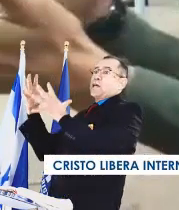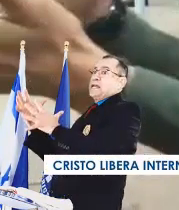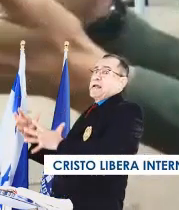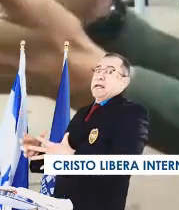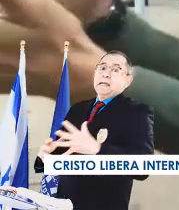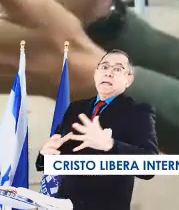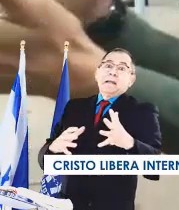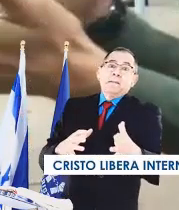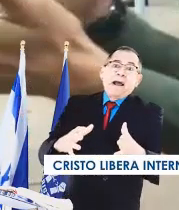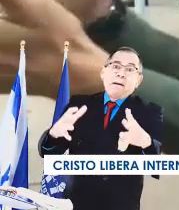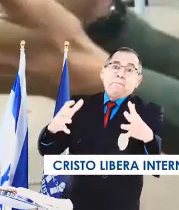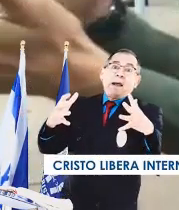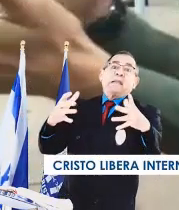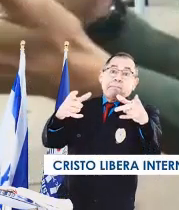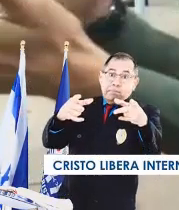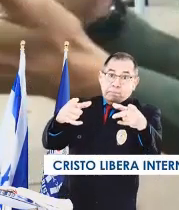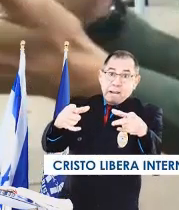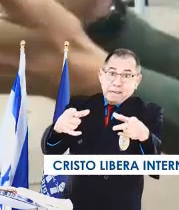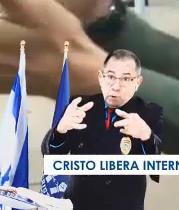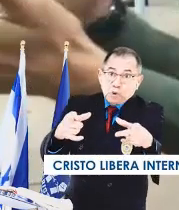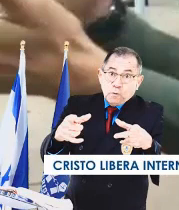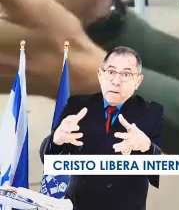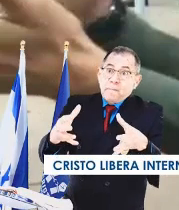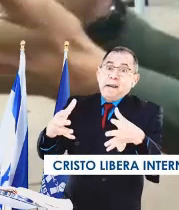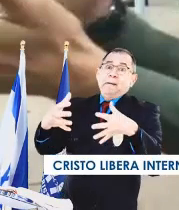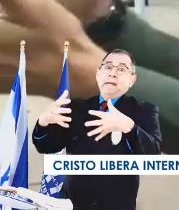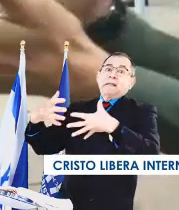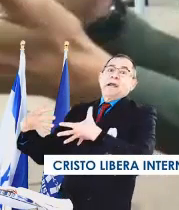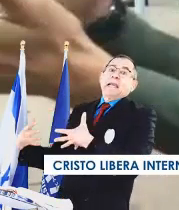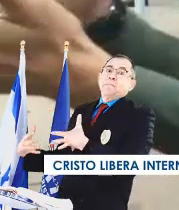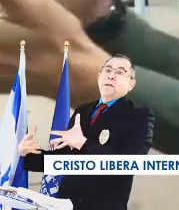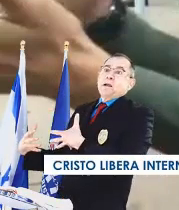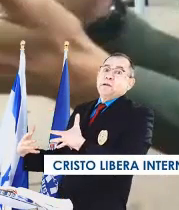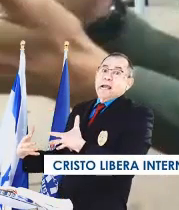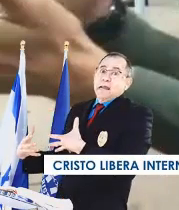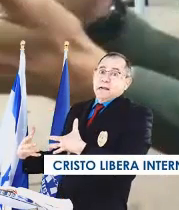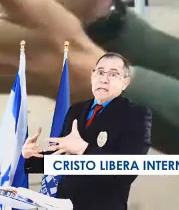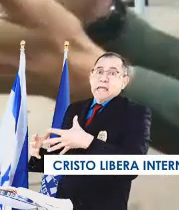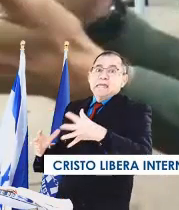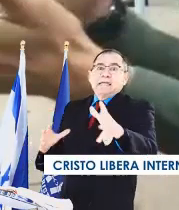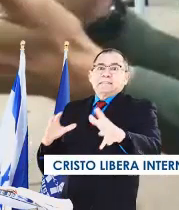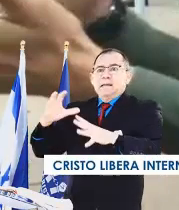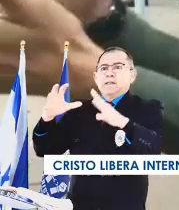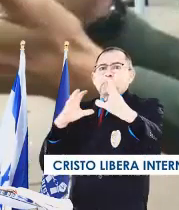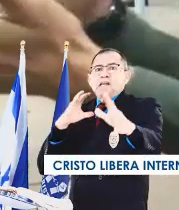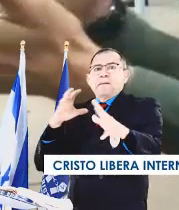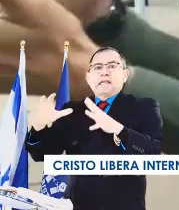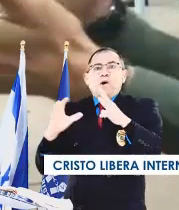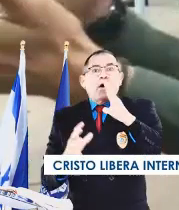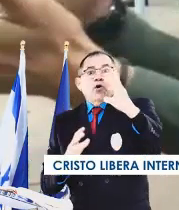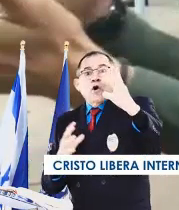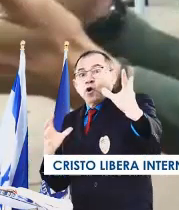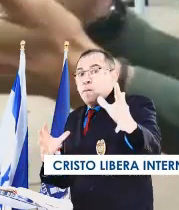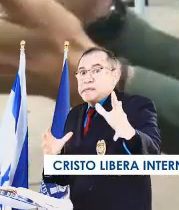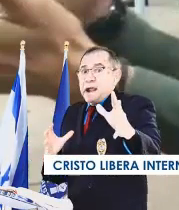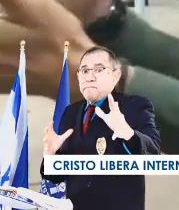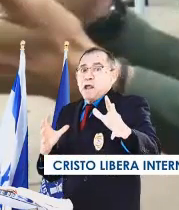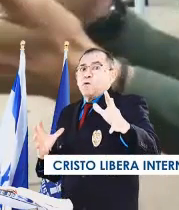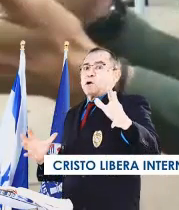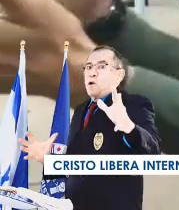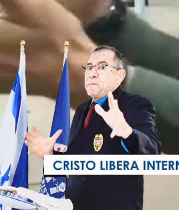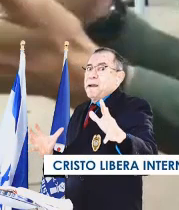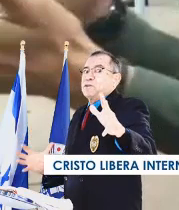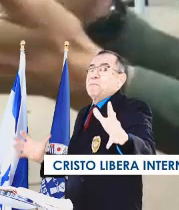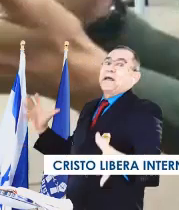a ir a Costa Rica y Van Van mucho también dominicano acá y así sucesivamente flo Colombia